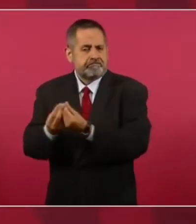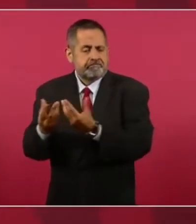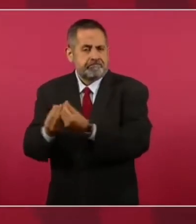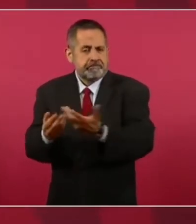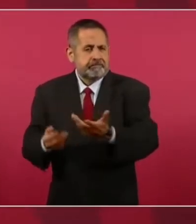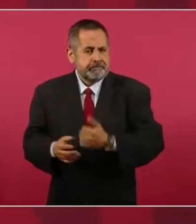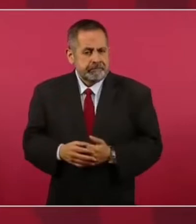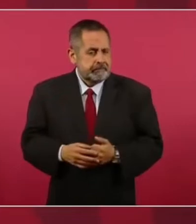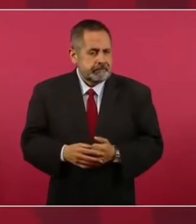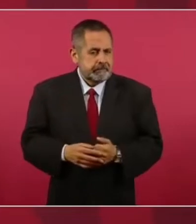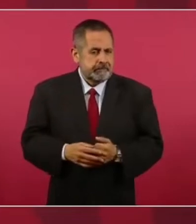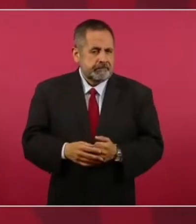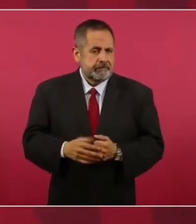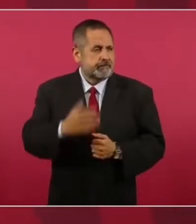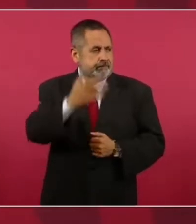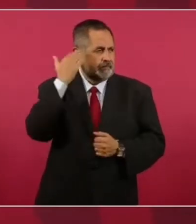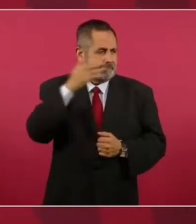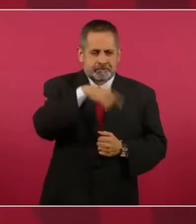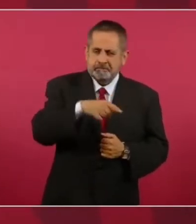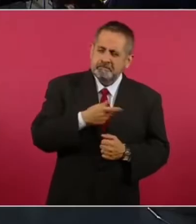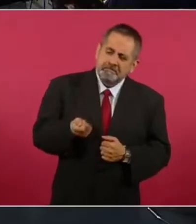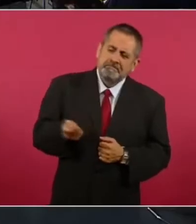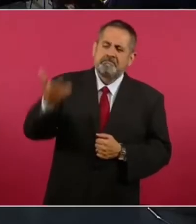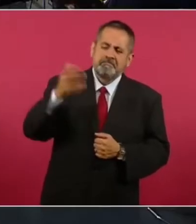a los que llamaban ninis.